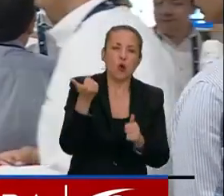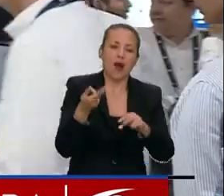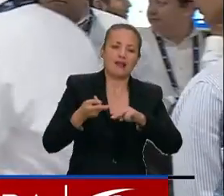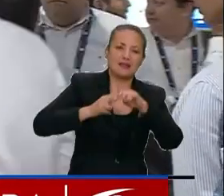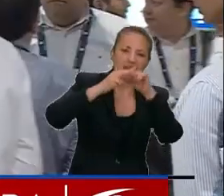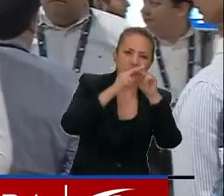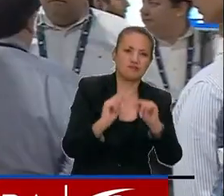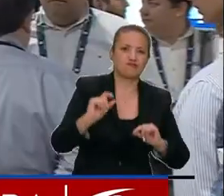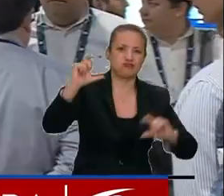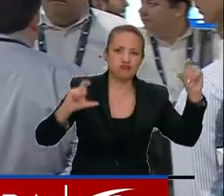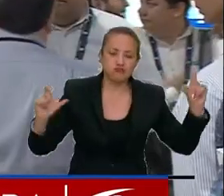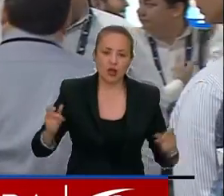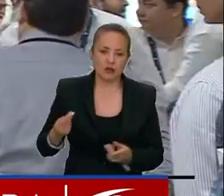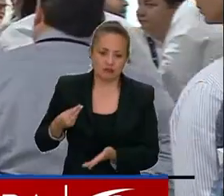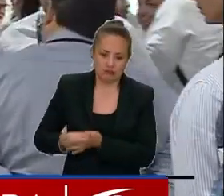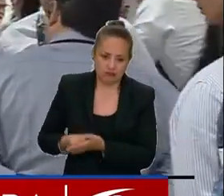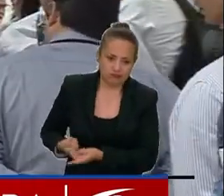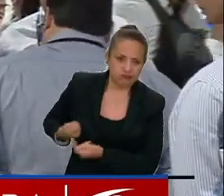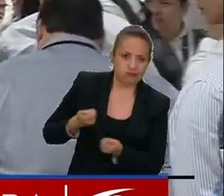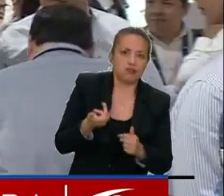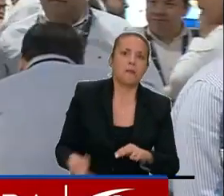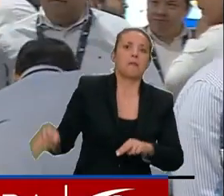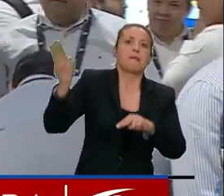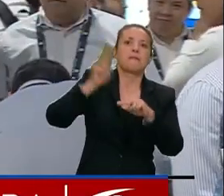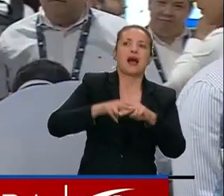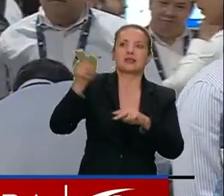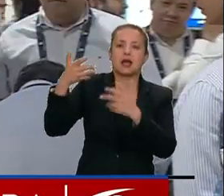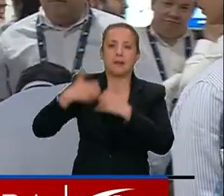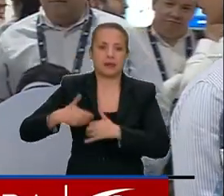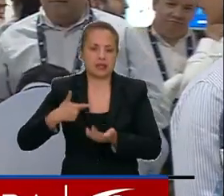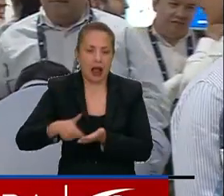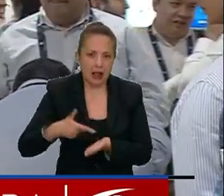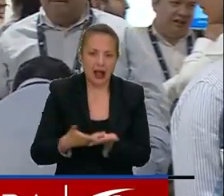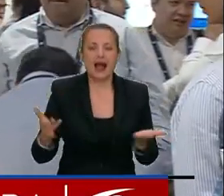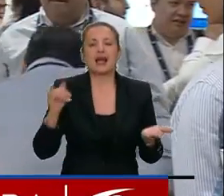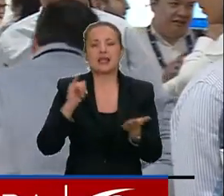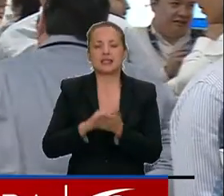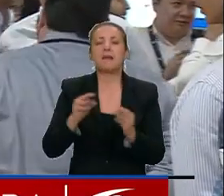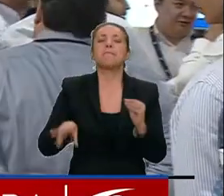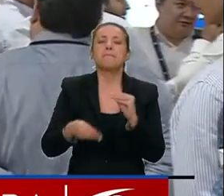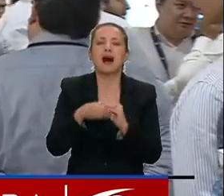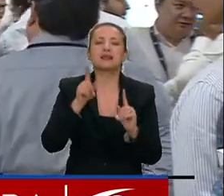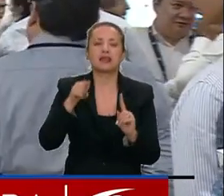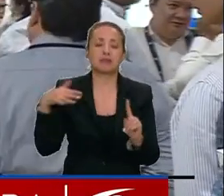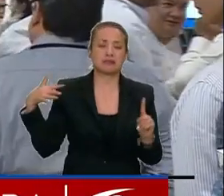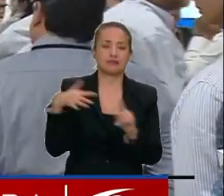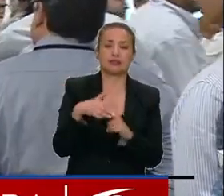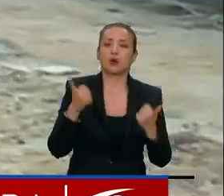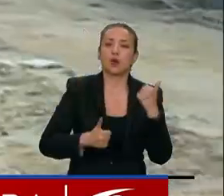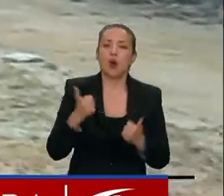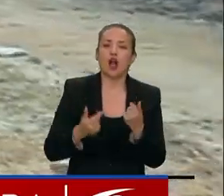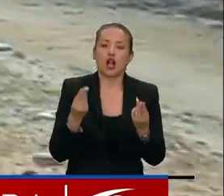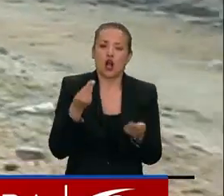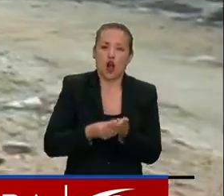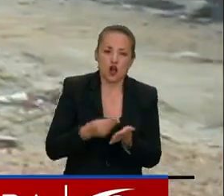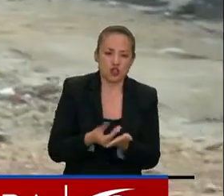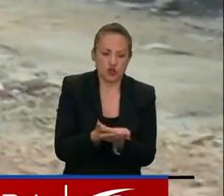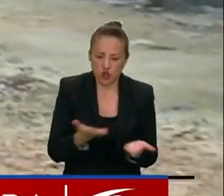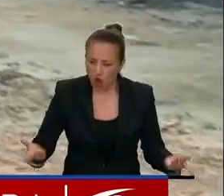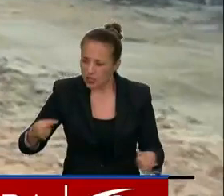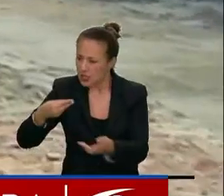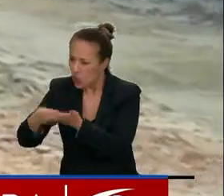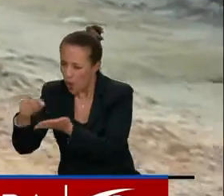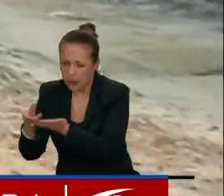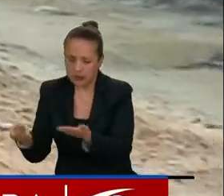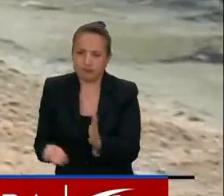al alta, costos financieros más altos para las empresas, hemos tenido choques de costos también en los insumos. Y resaltan la